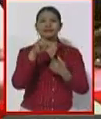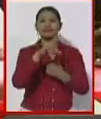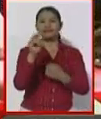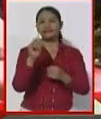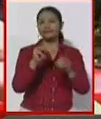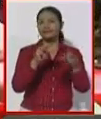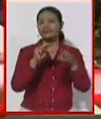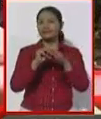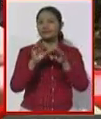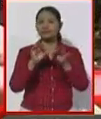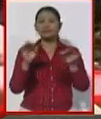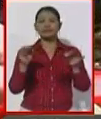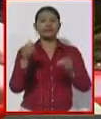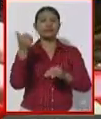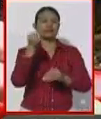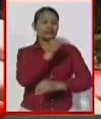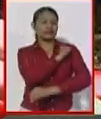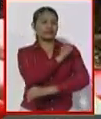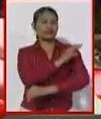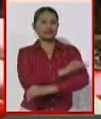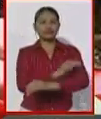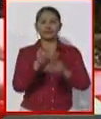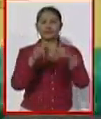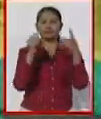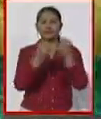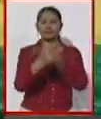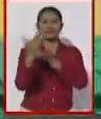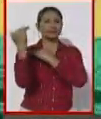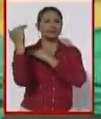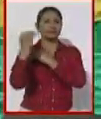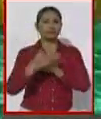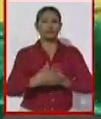300 metros. Entonces estamos haciendo los 10 kilómetros como Departamento Santa